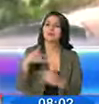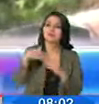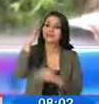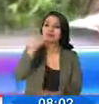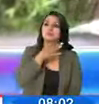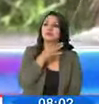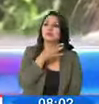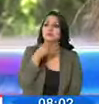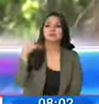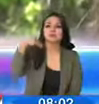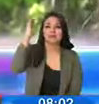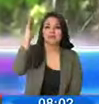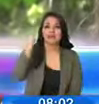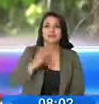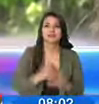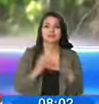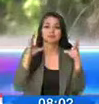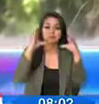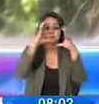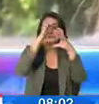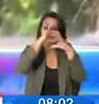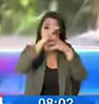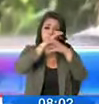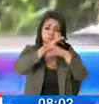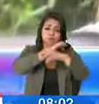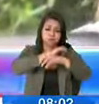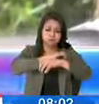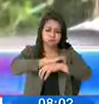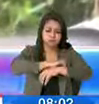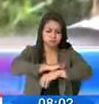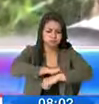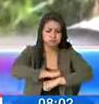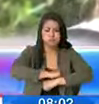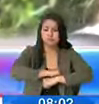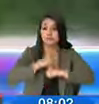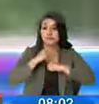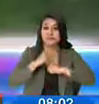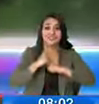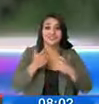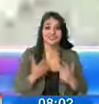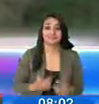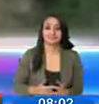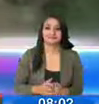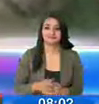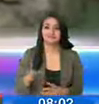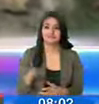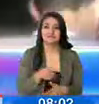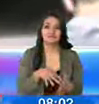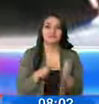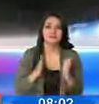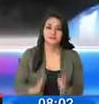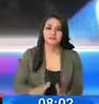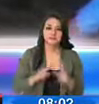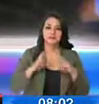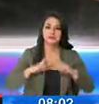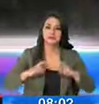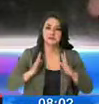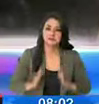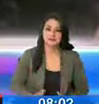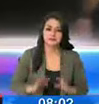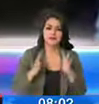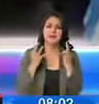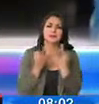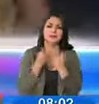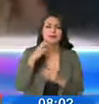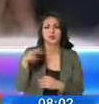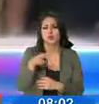las cavernas? La oscuridad, la profunda oscuridad que tiene. Estudiantes, investigadores, familias, turistas